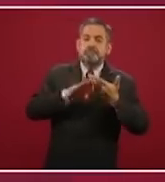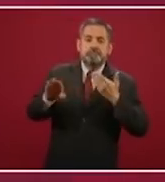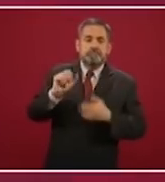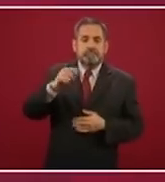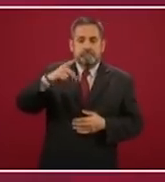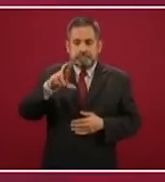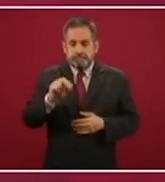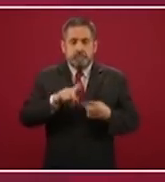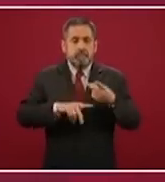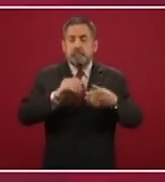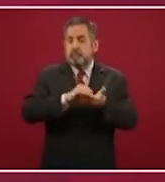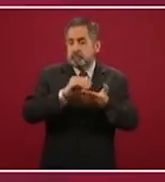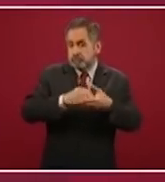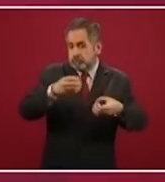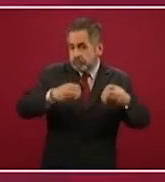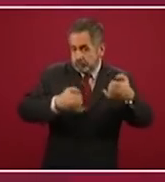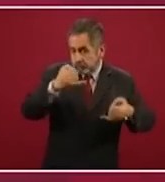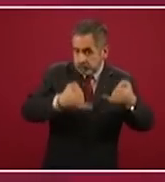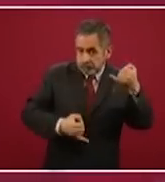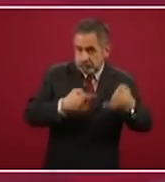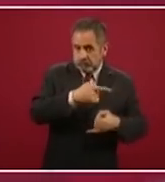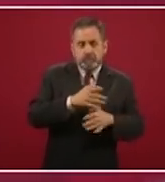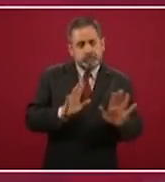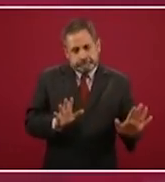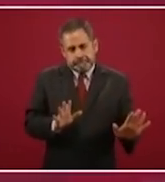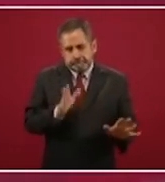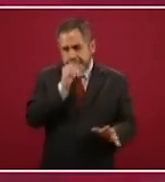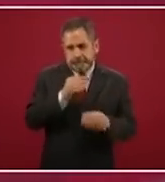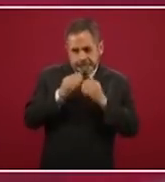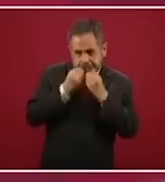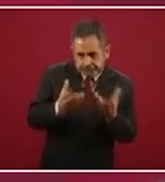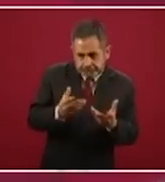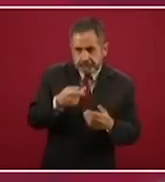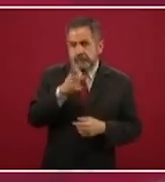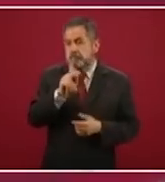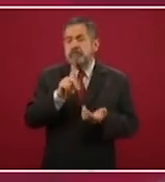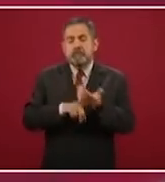o juicios en el Poder Judicial, pero sí